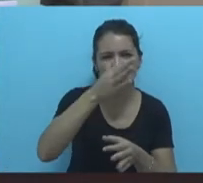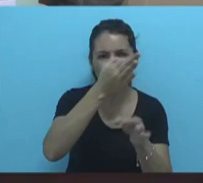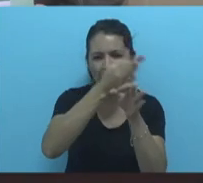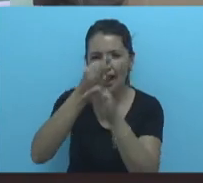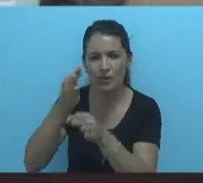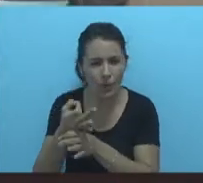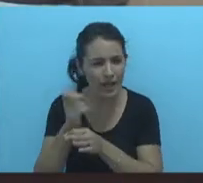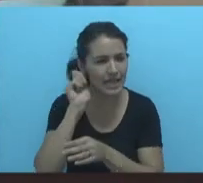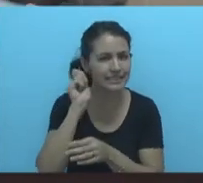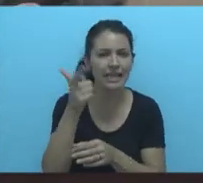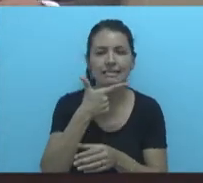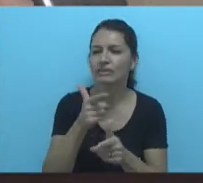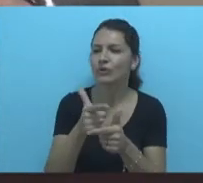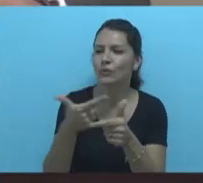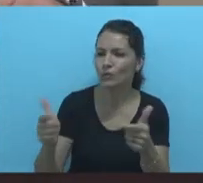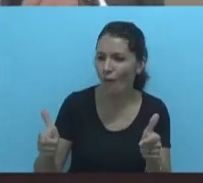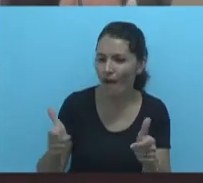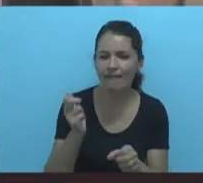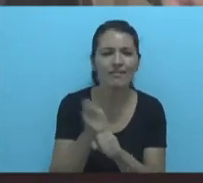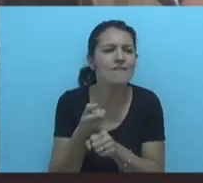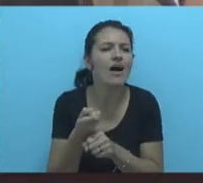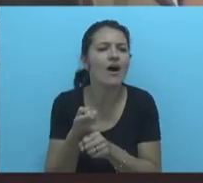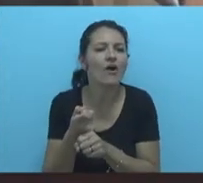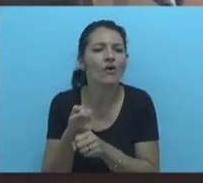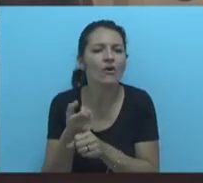comedor y copa de leche.